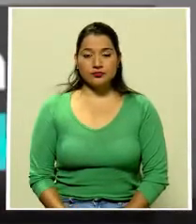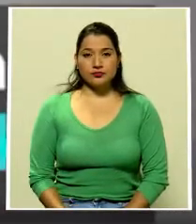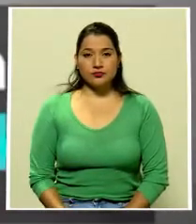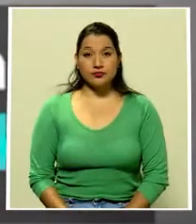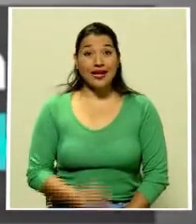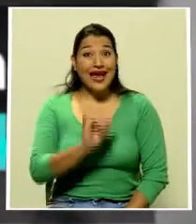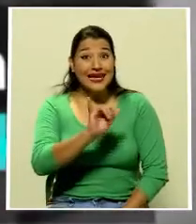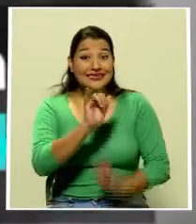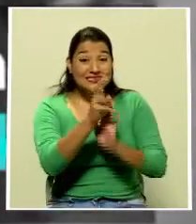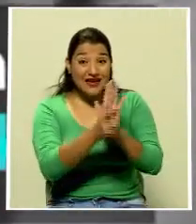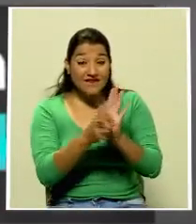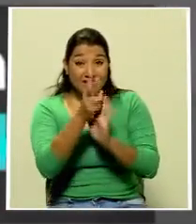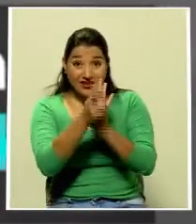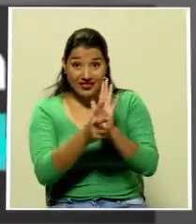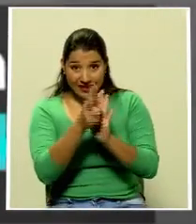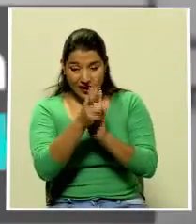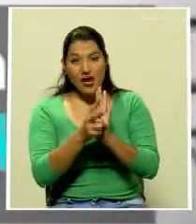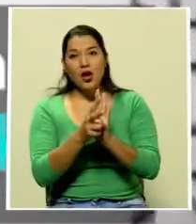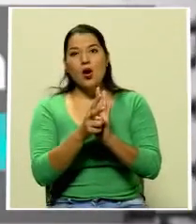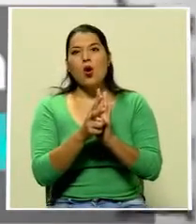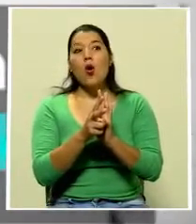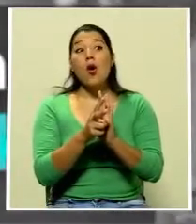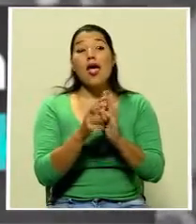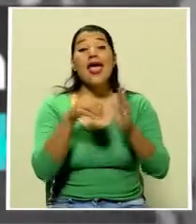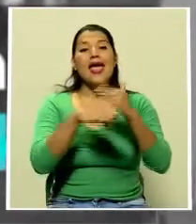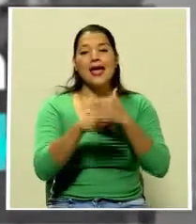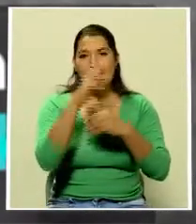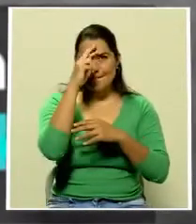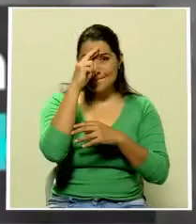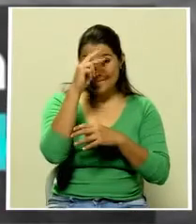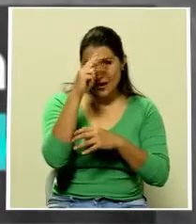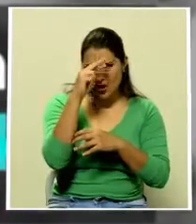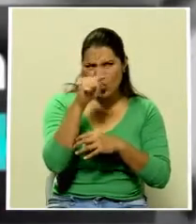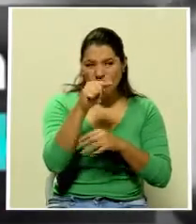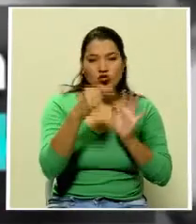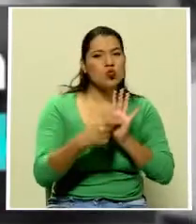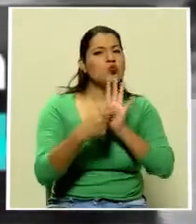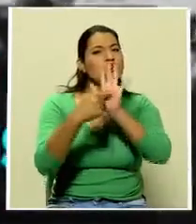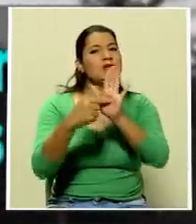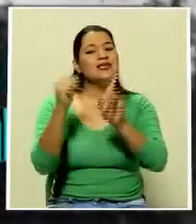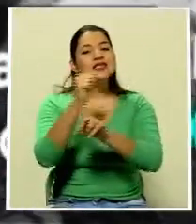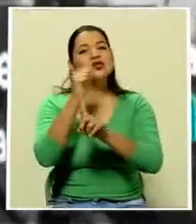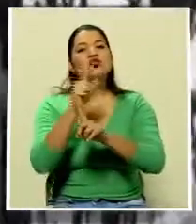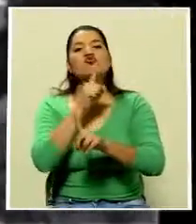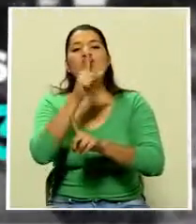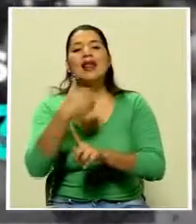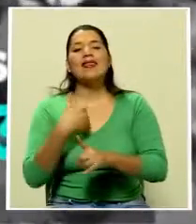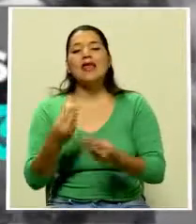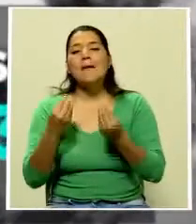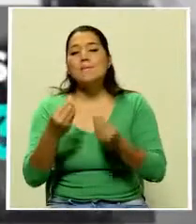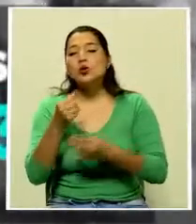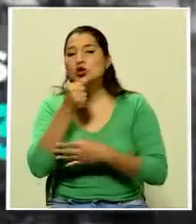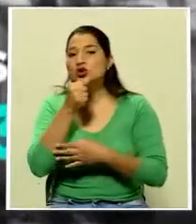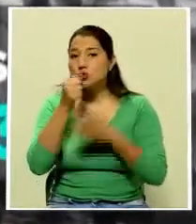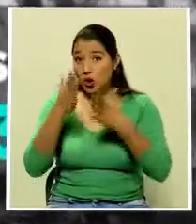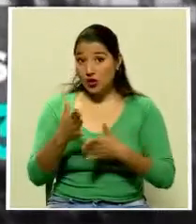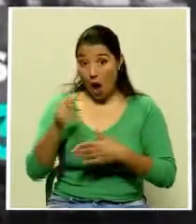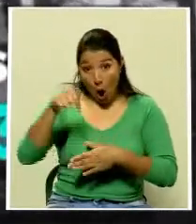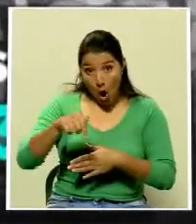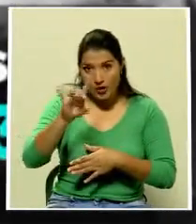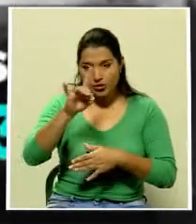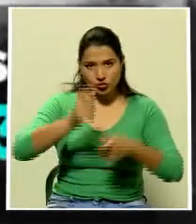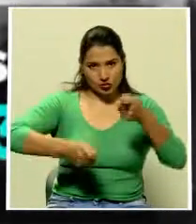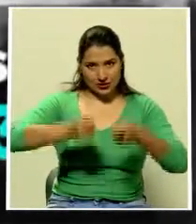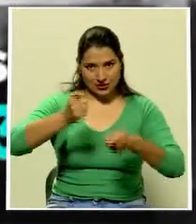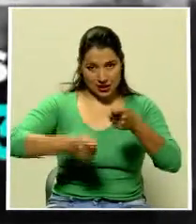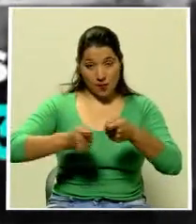Este video de Tribuna Noticias en México detalla la realidad que viven muchos comunicadores. Precisamente hoy, 8 de